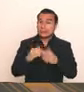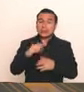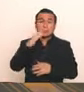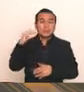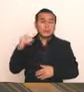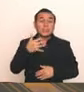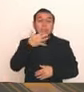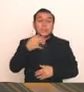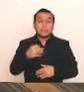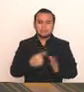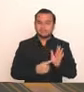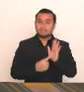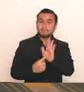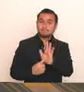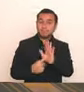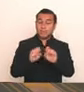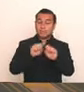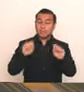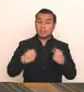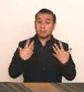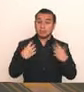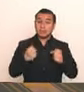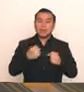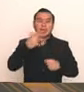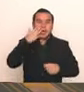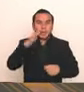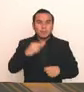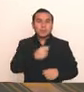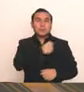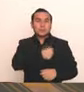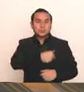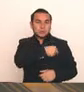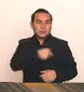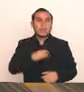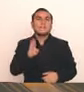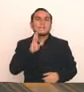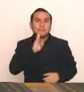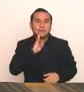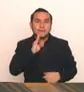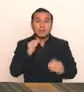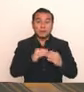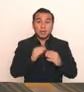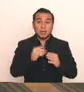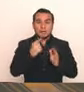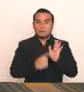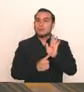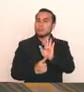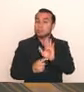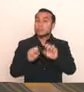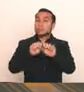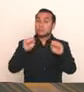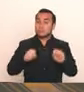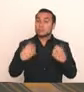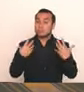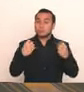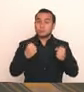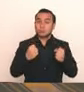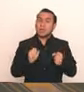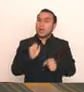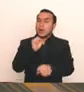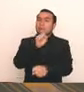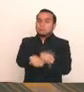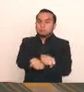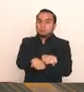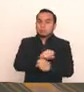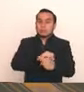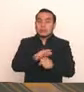siempre ha sido ejemplo en el mundo en la cuestión de salud como suecia o bélgica también fueron puestos de rodillas por esta pandemia de hecho